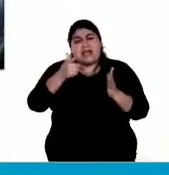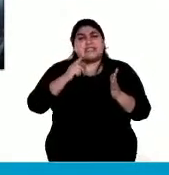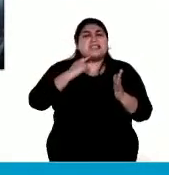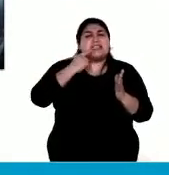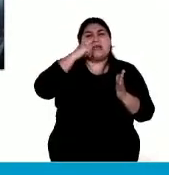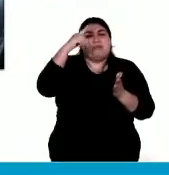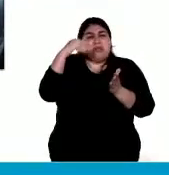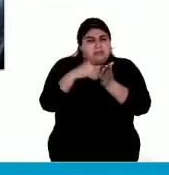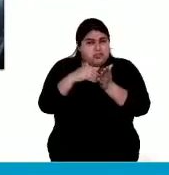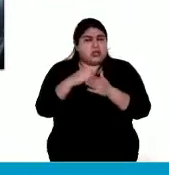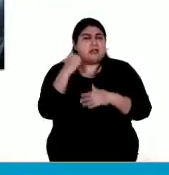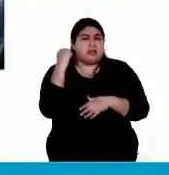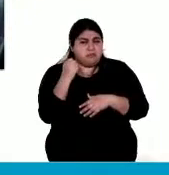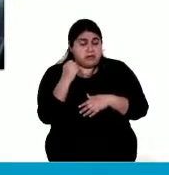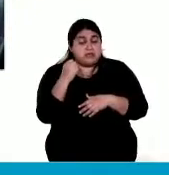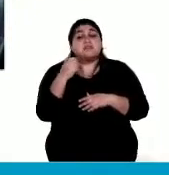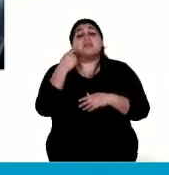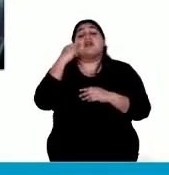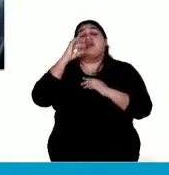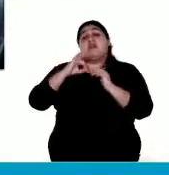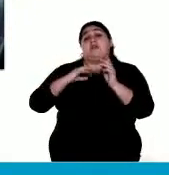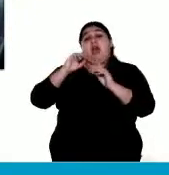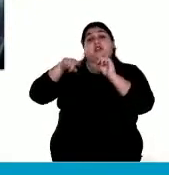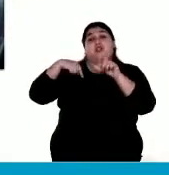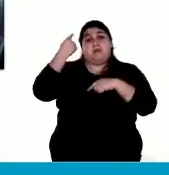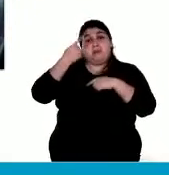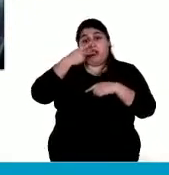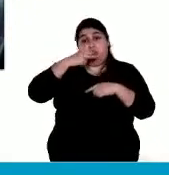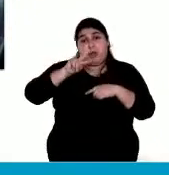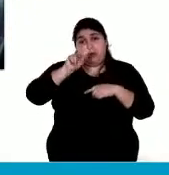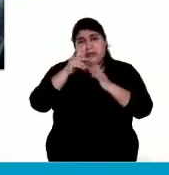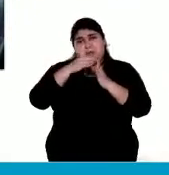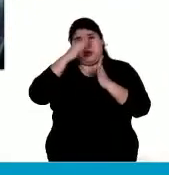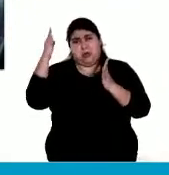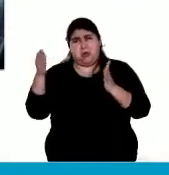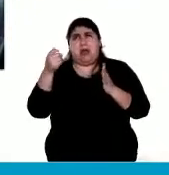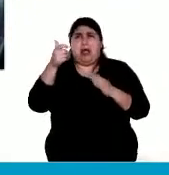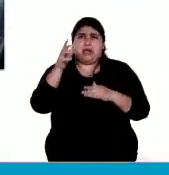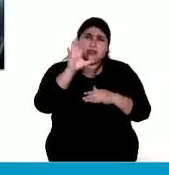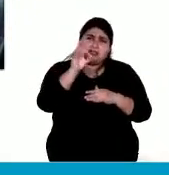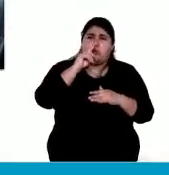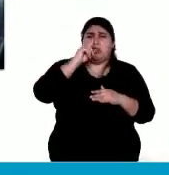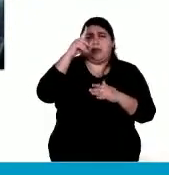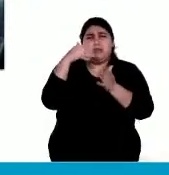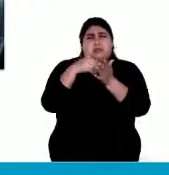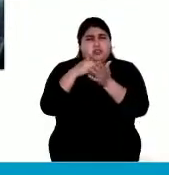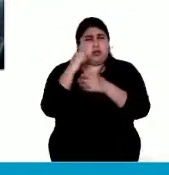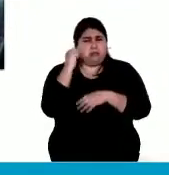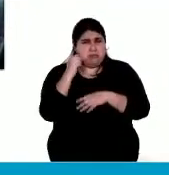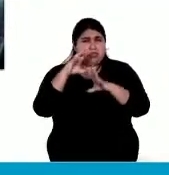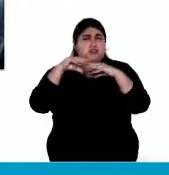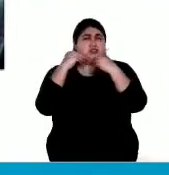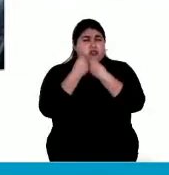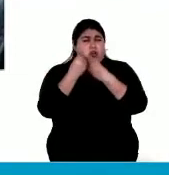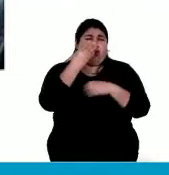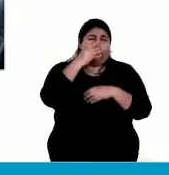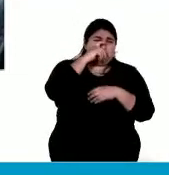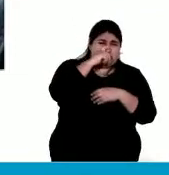13.000 millones de pesos, y en el 2021 serán unos 50.000 millones de pesos, entre 47.000